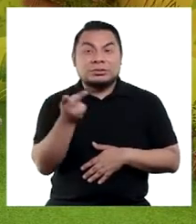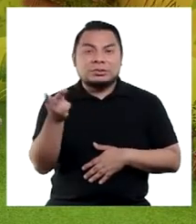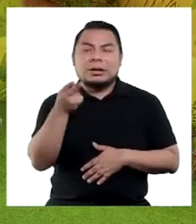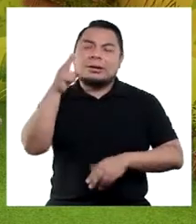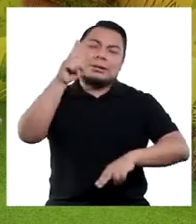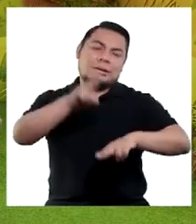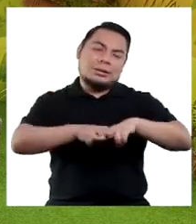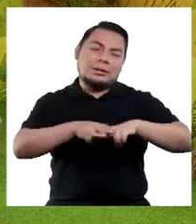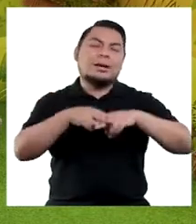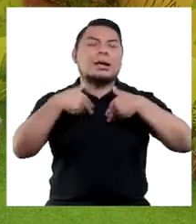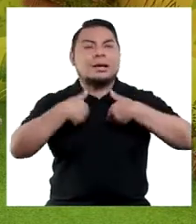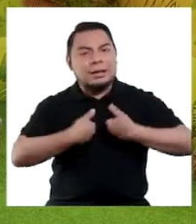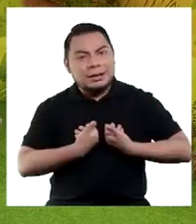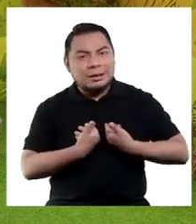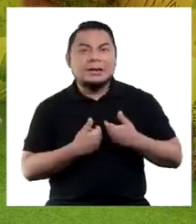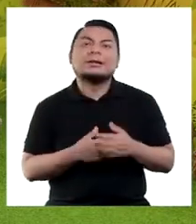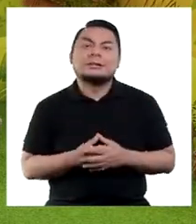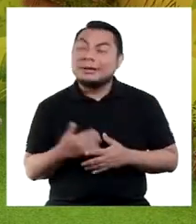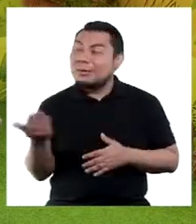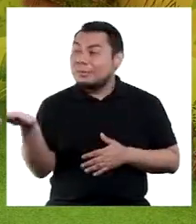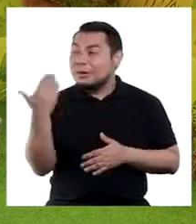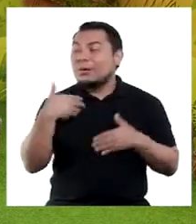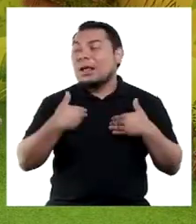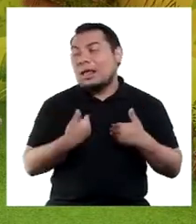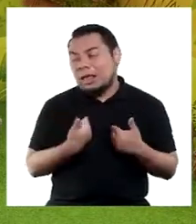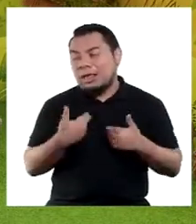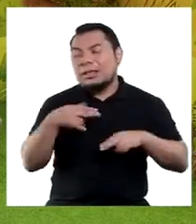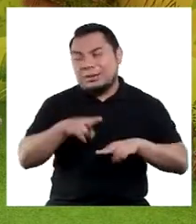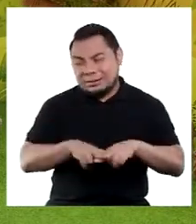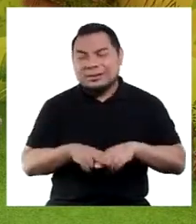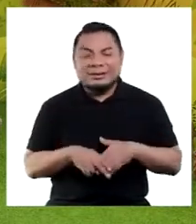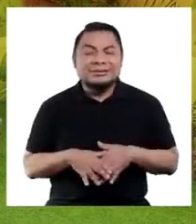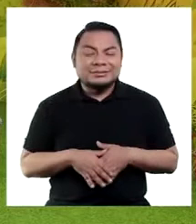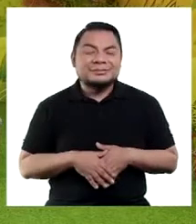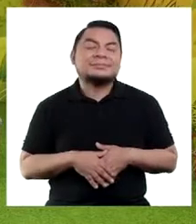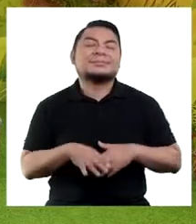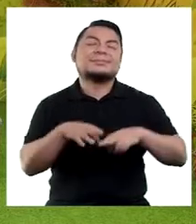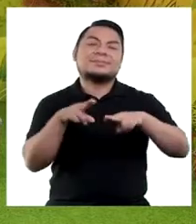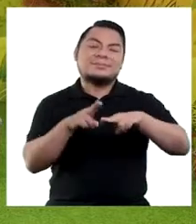se sentaron a descansar vamos a descansar